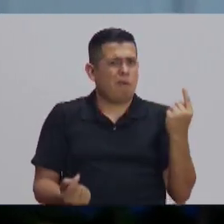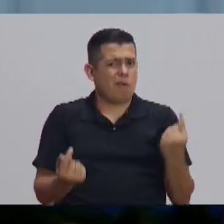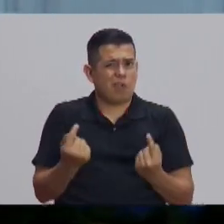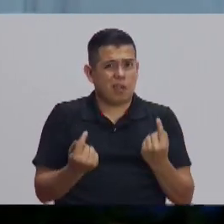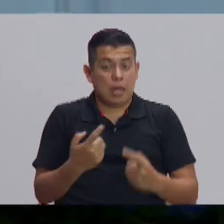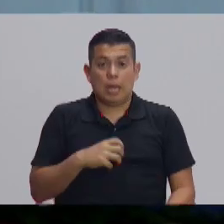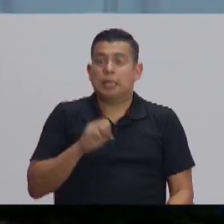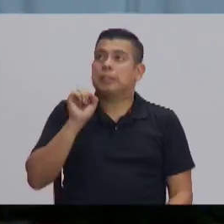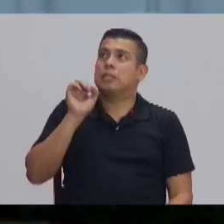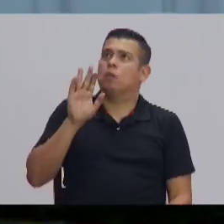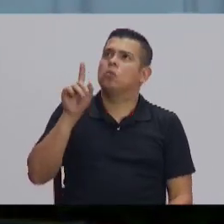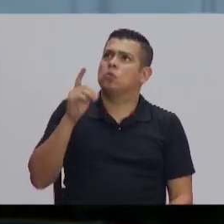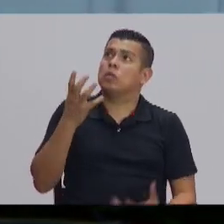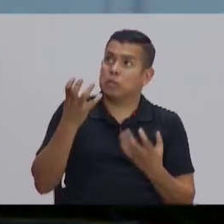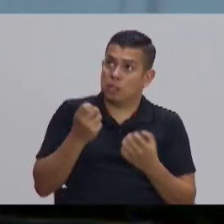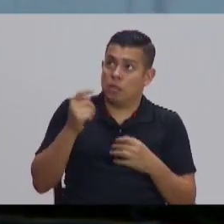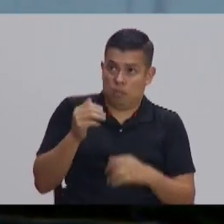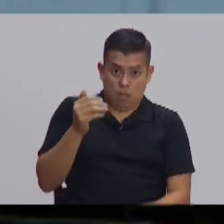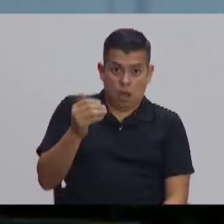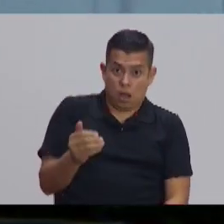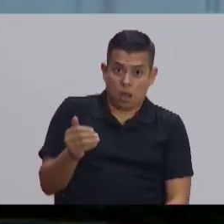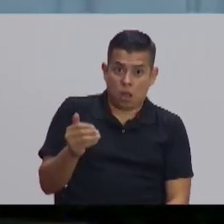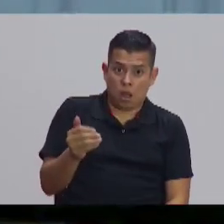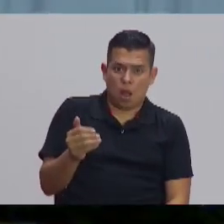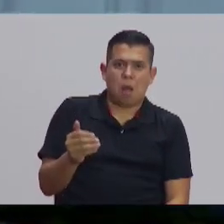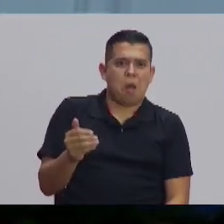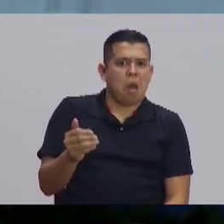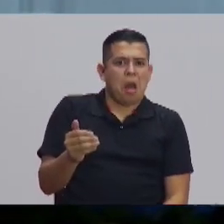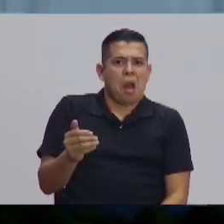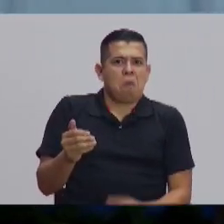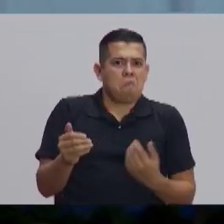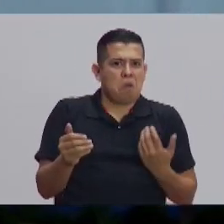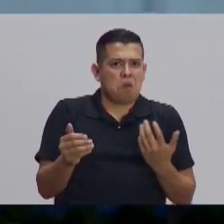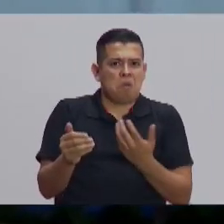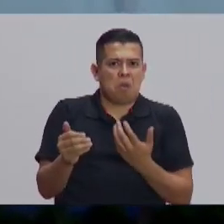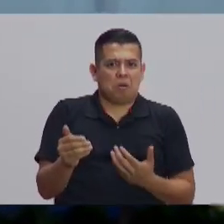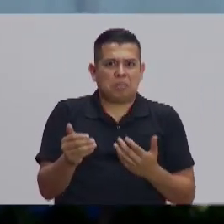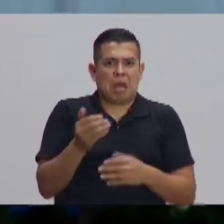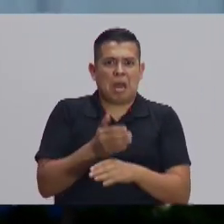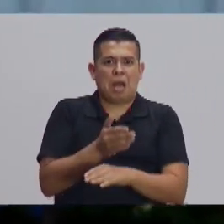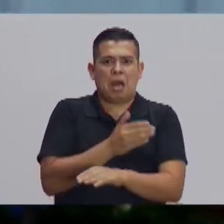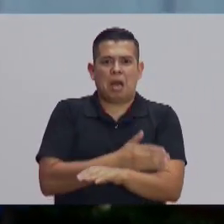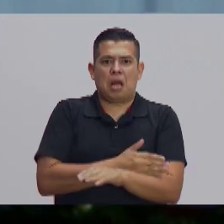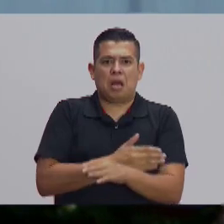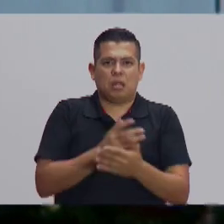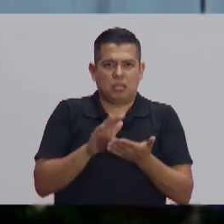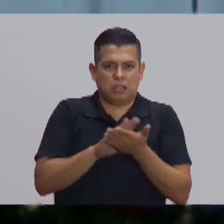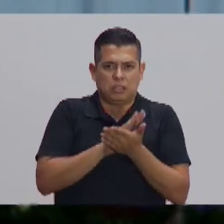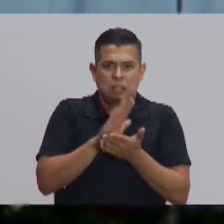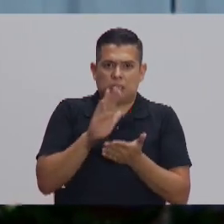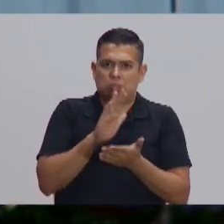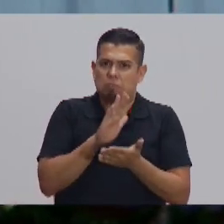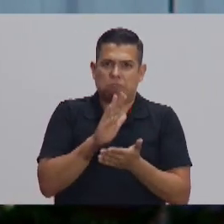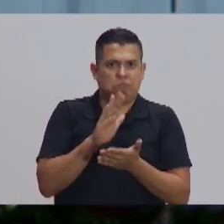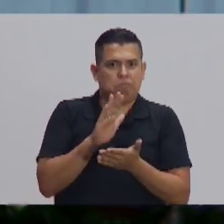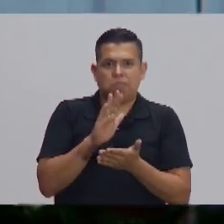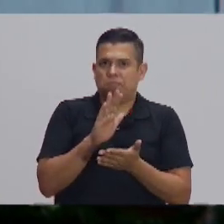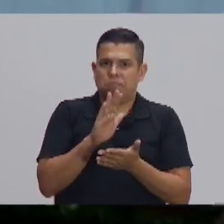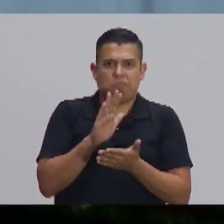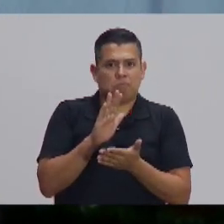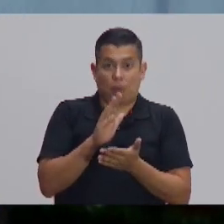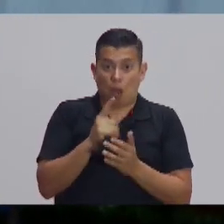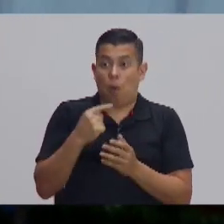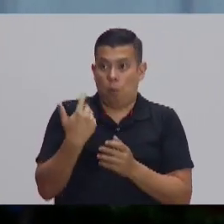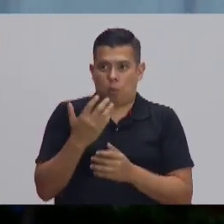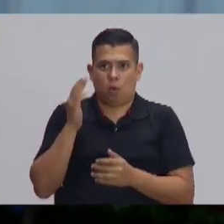que le decimos al señor quiero hacer esto pero no nos preparamos espiritualmente para la